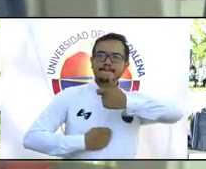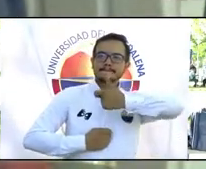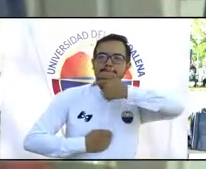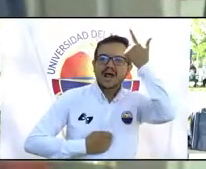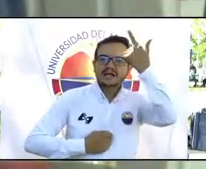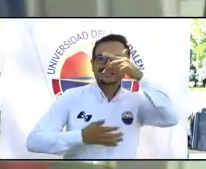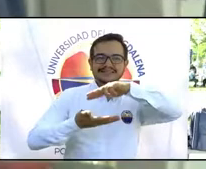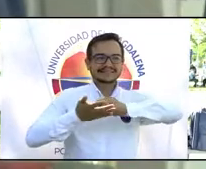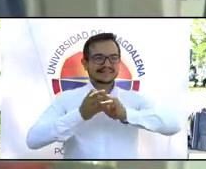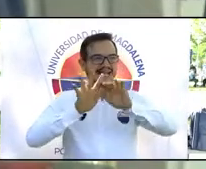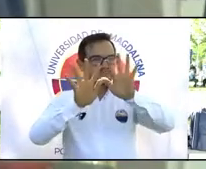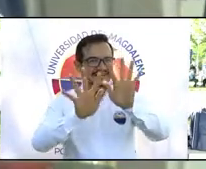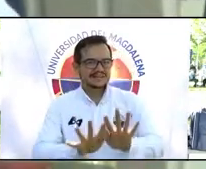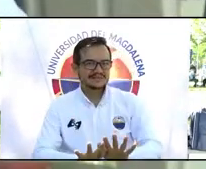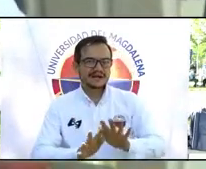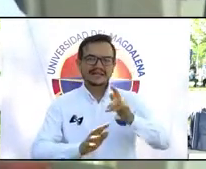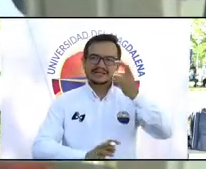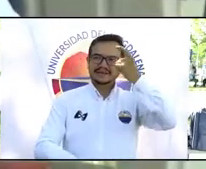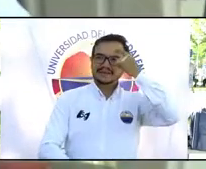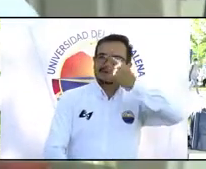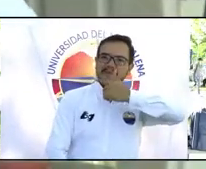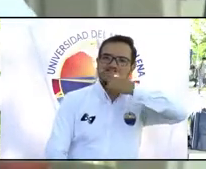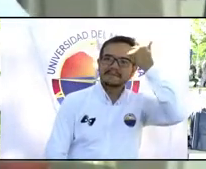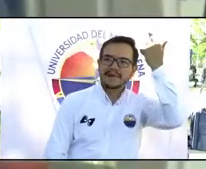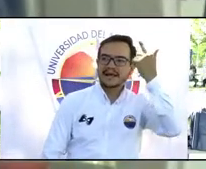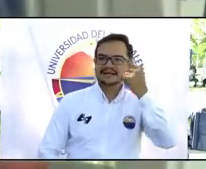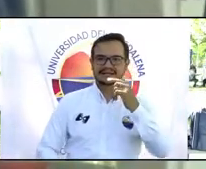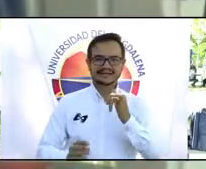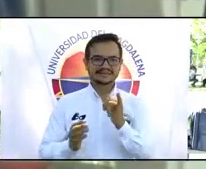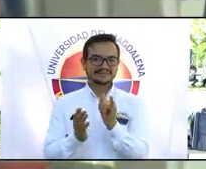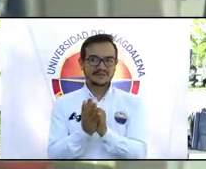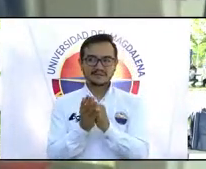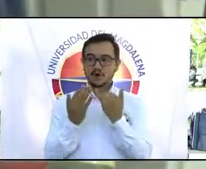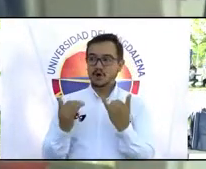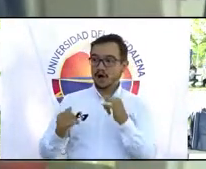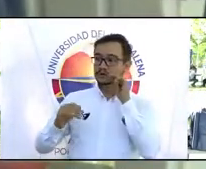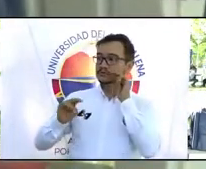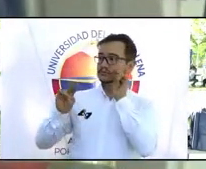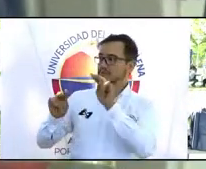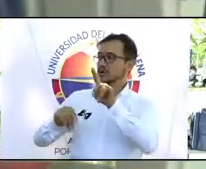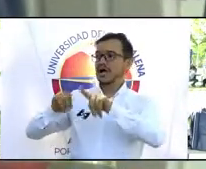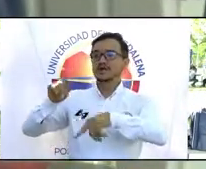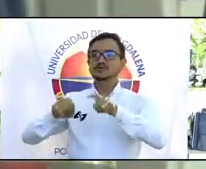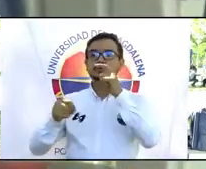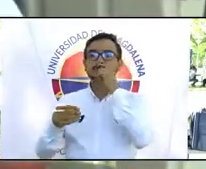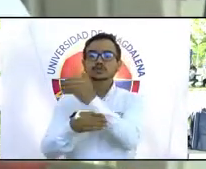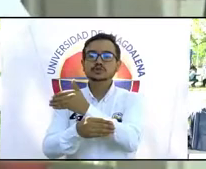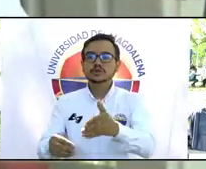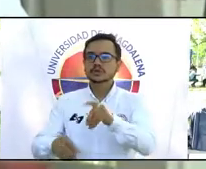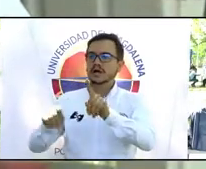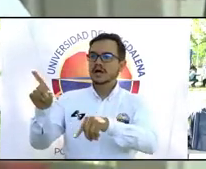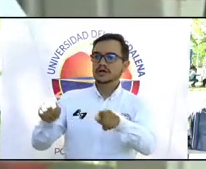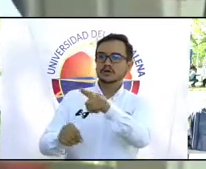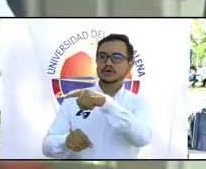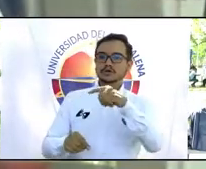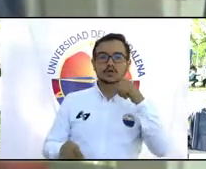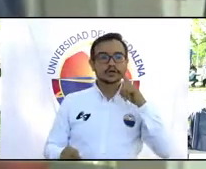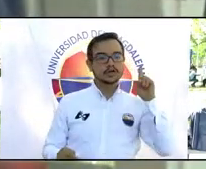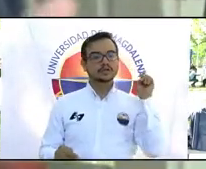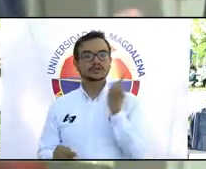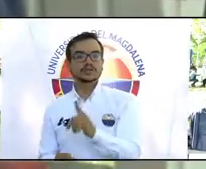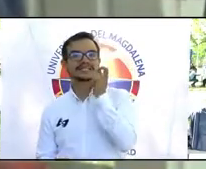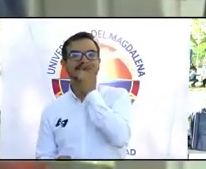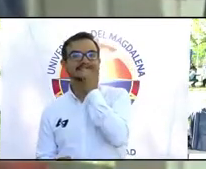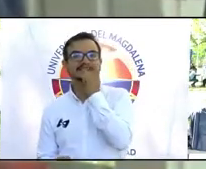transparente, humana, que traten bien a sus niños. Yo estoy lleno de niños y son los únicos niños que veo que no tienen pánico de venir al odontólogo. Algo harán